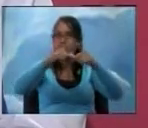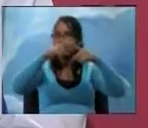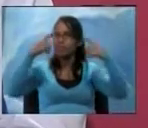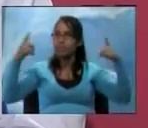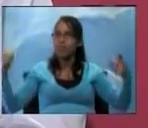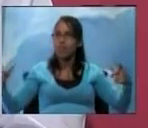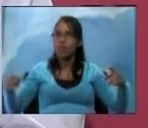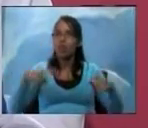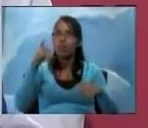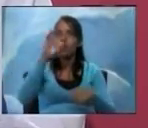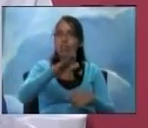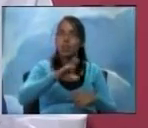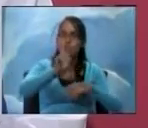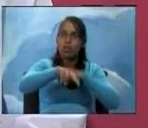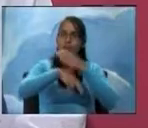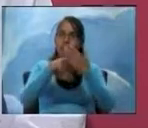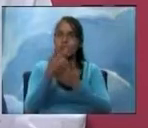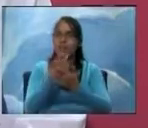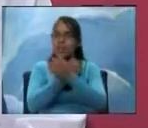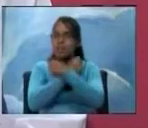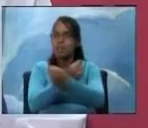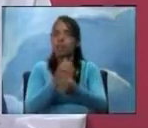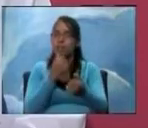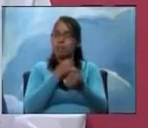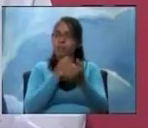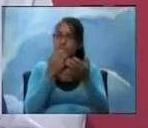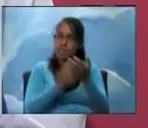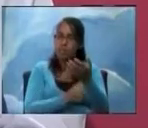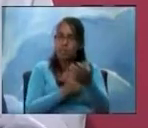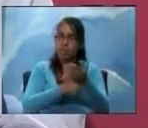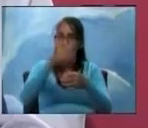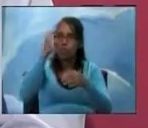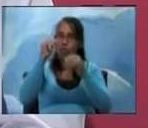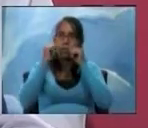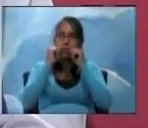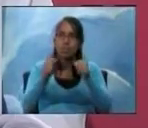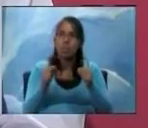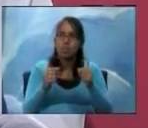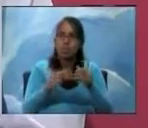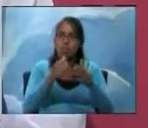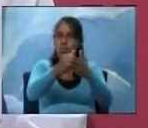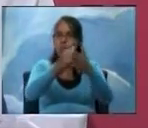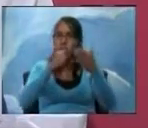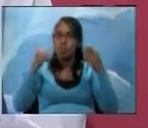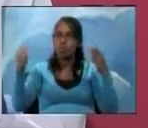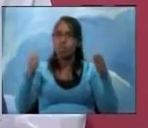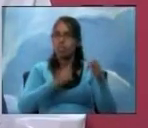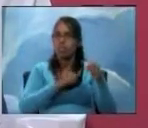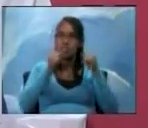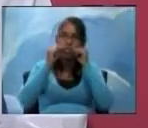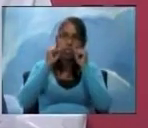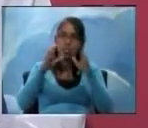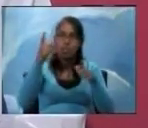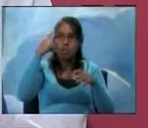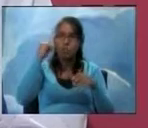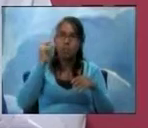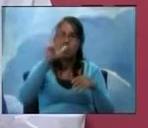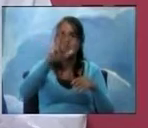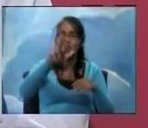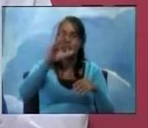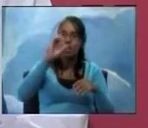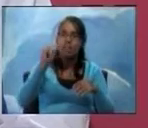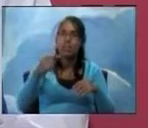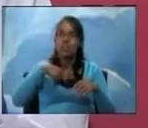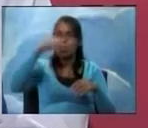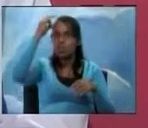abrir. Cuando estaba en una vigilia, amados hermanos, fin de año, Dios me dijo: voy a abrir un portón de bendición para la misión 30. Yo